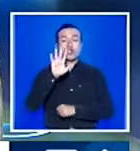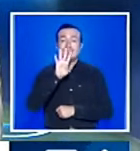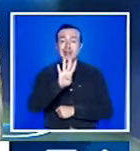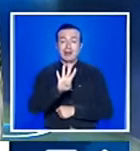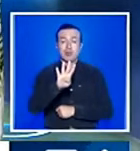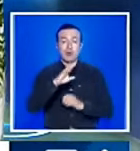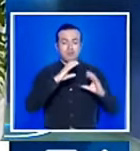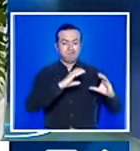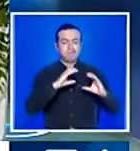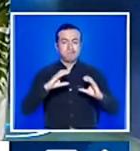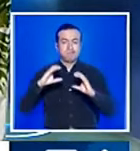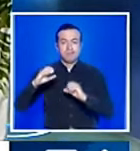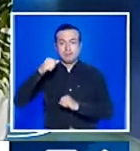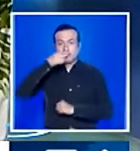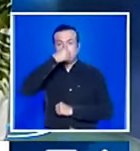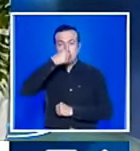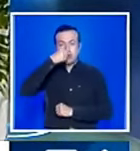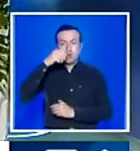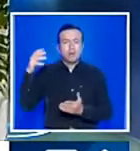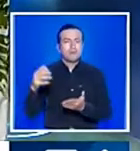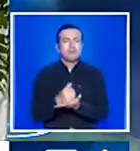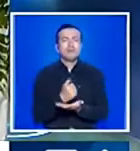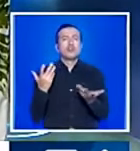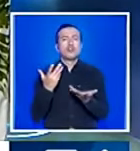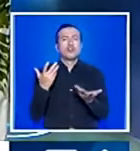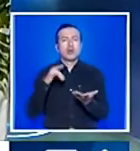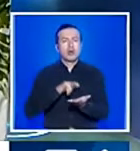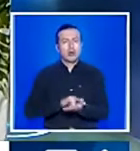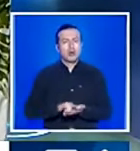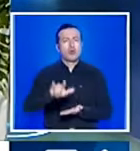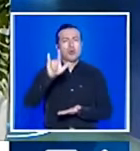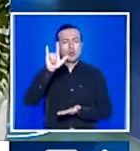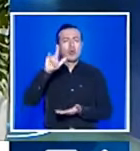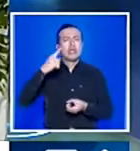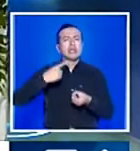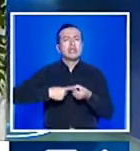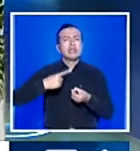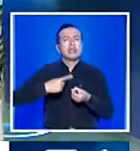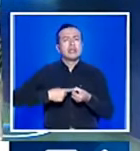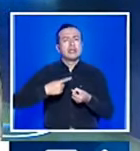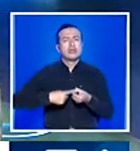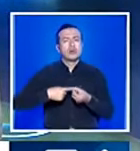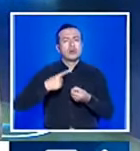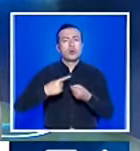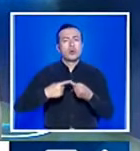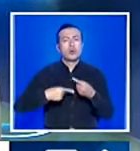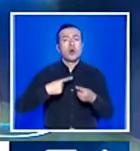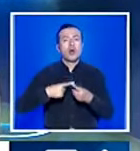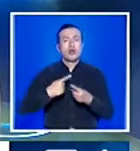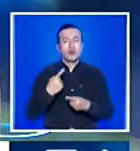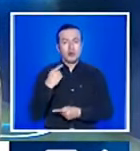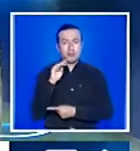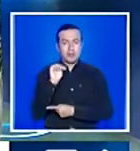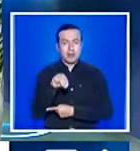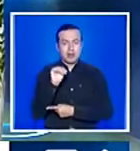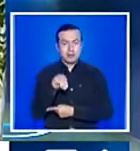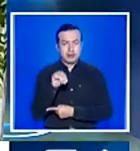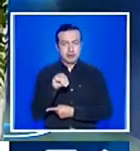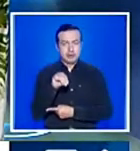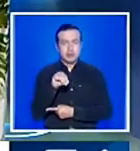384 paquetes de droga. ¿En dónde sucedió esto? En el aeropuerto Mariscal Sucre de Quito el martes en el sector de Tababela. La cocaína